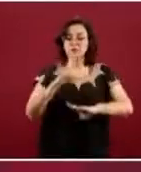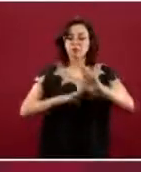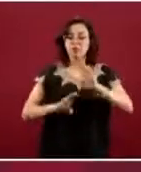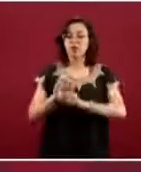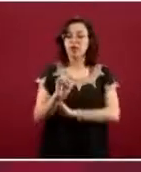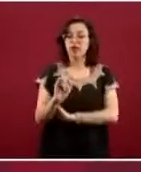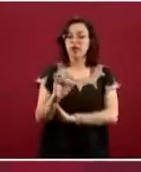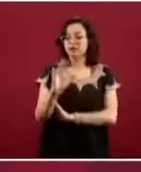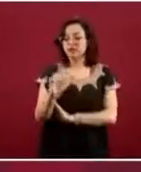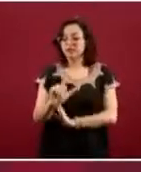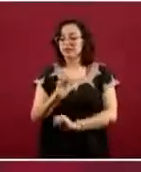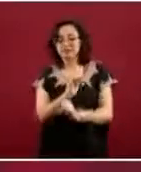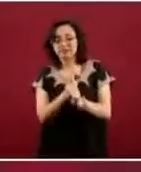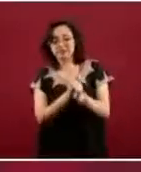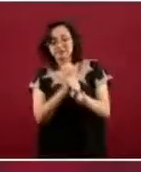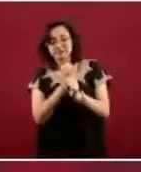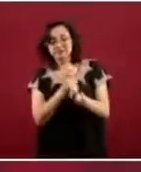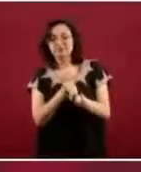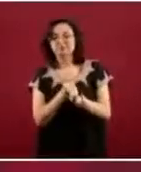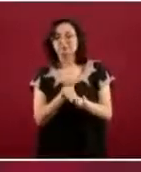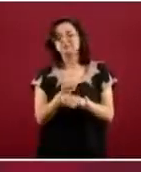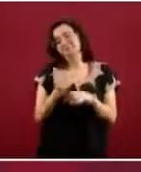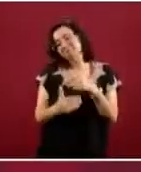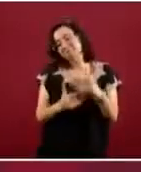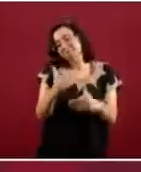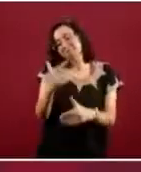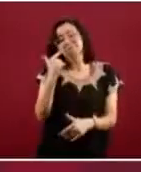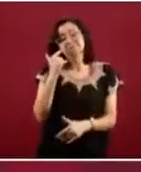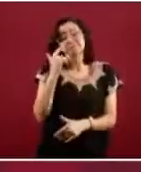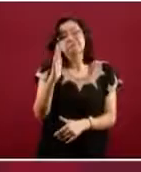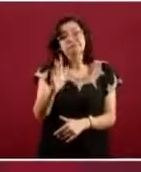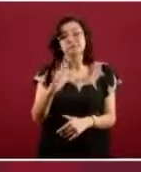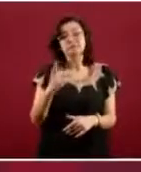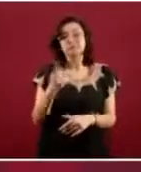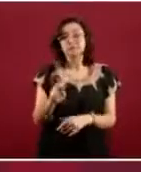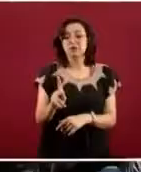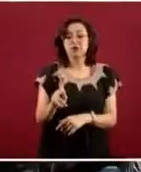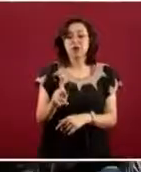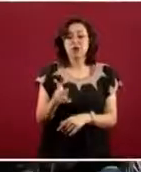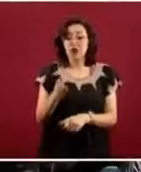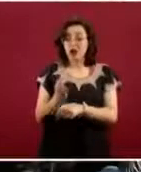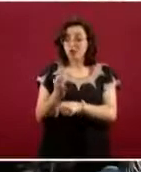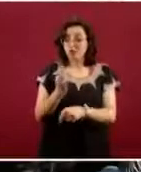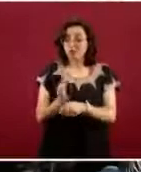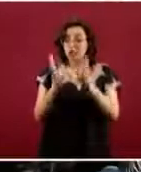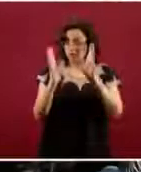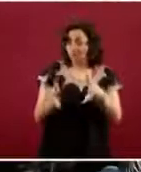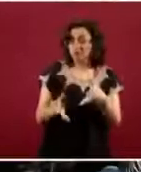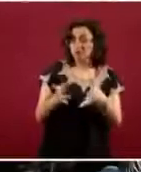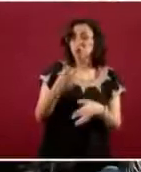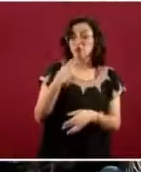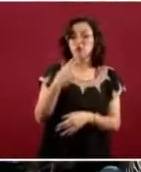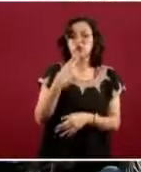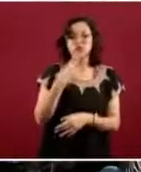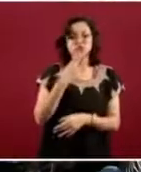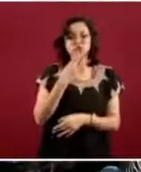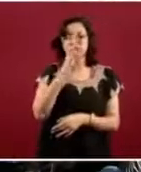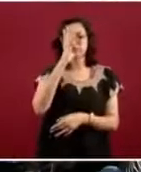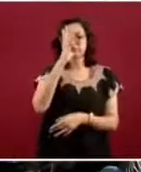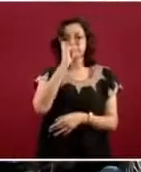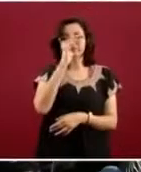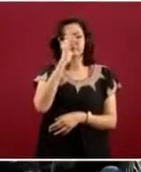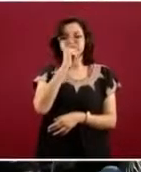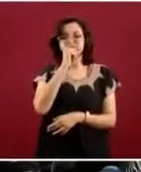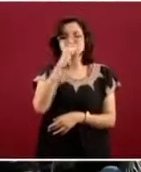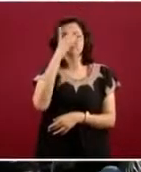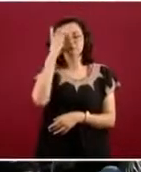y calidad en la investigación, pues será en su momento considerado, pero no veo que de manera inmediata pueda ser un producto de